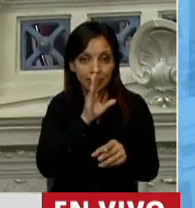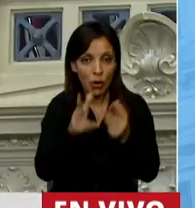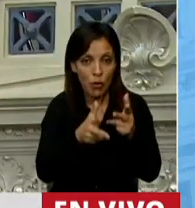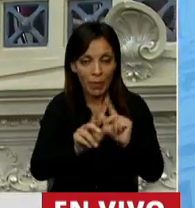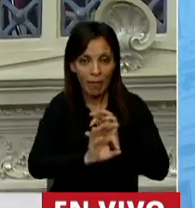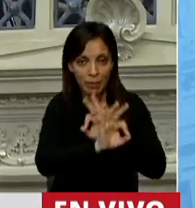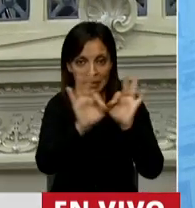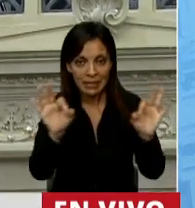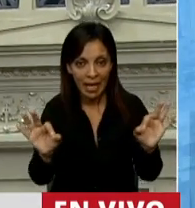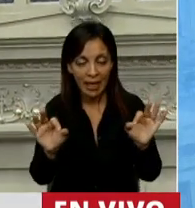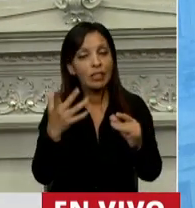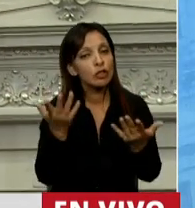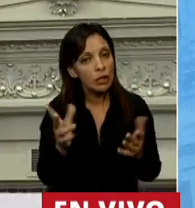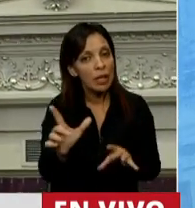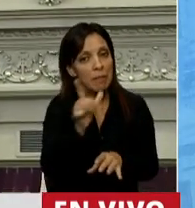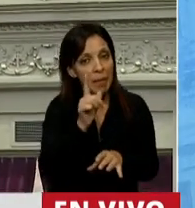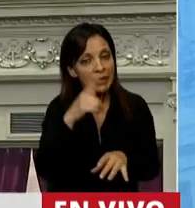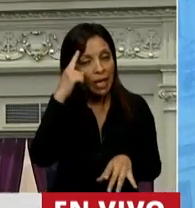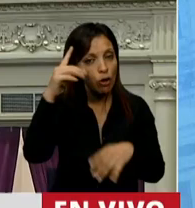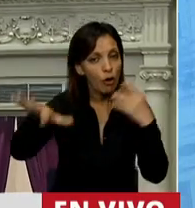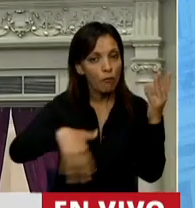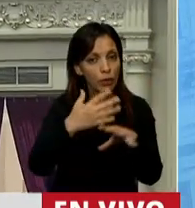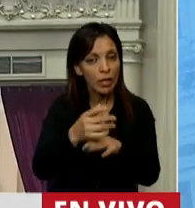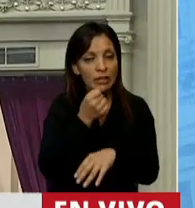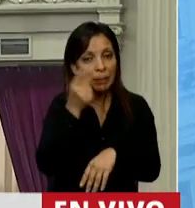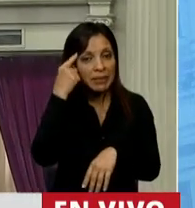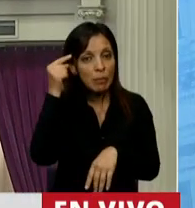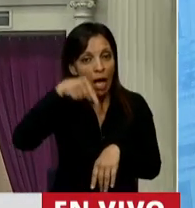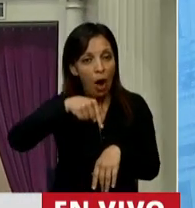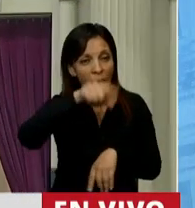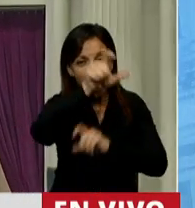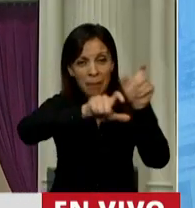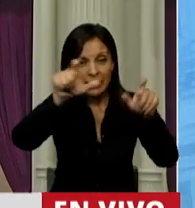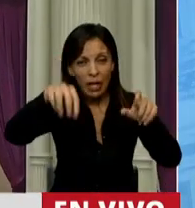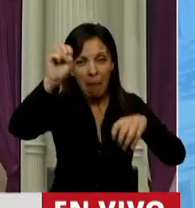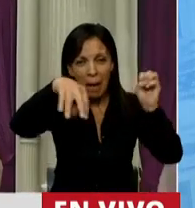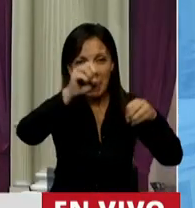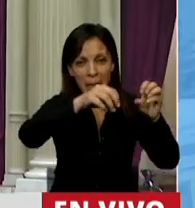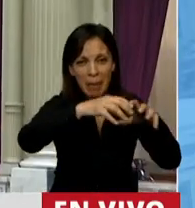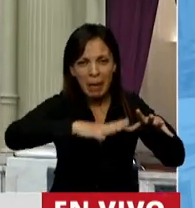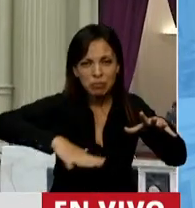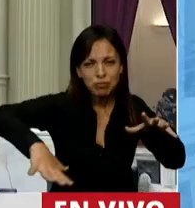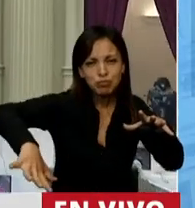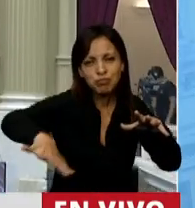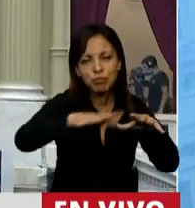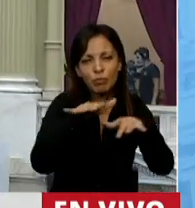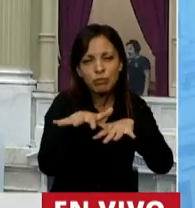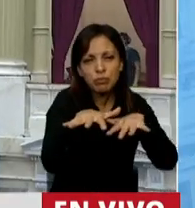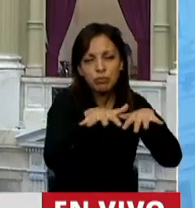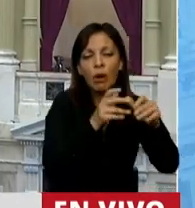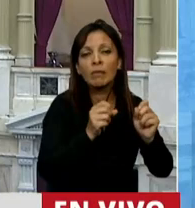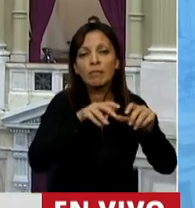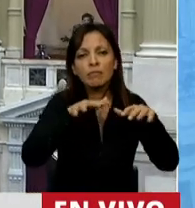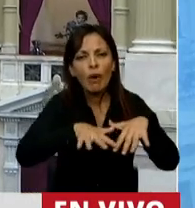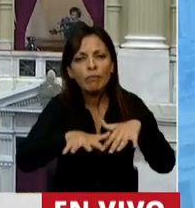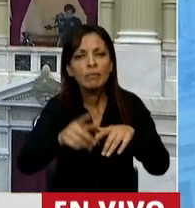que nos confundiríamos si creemos acaso que esa plaza que se movilizó no solamente por el aborto en la